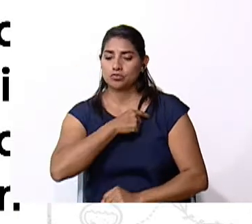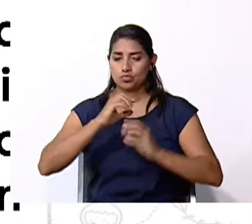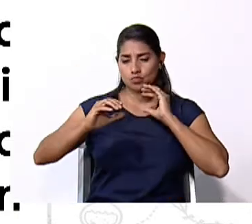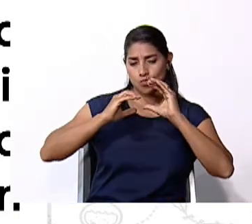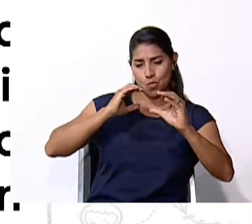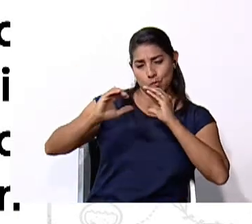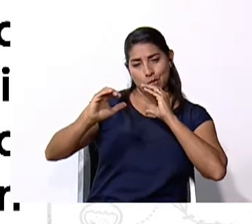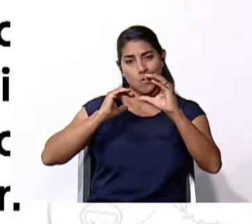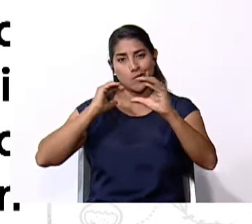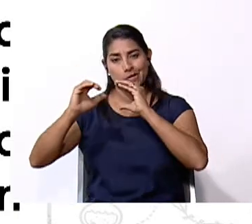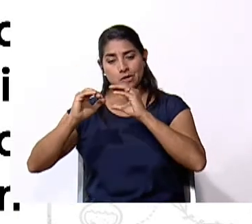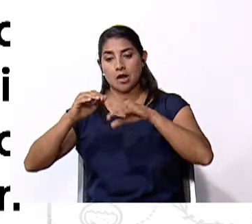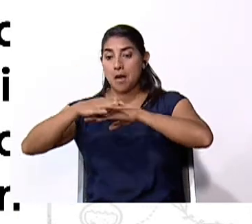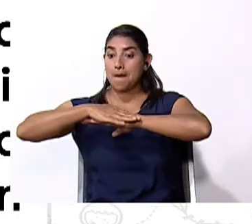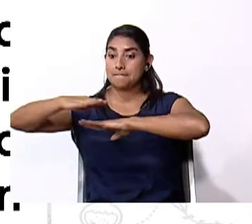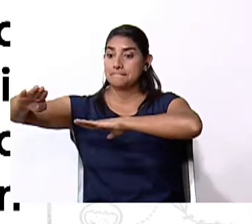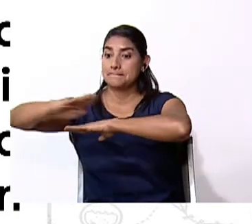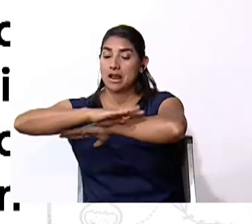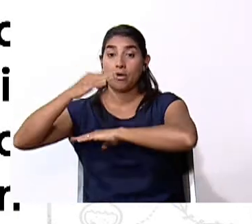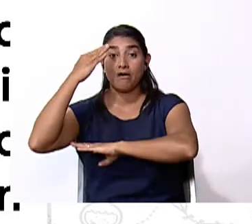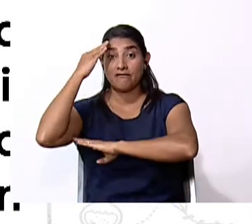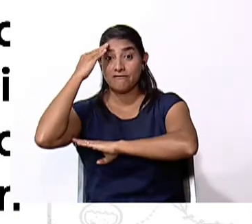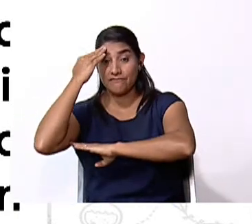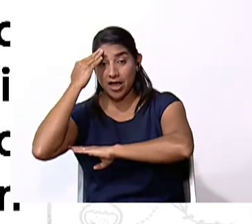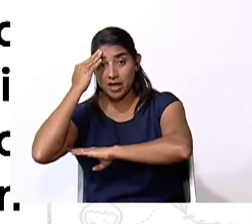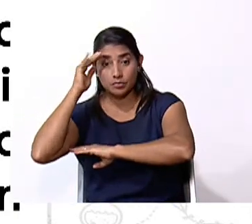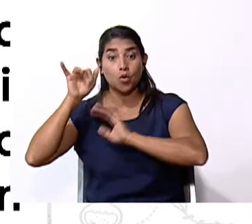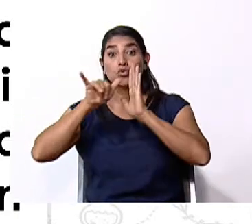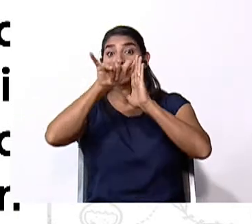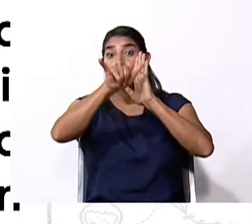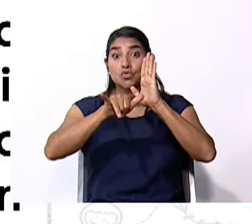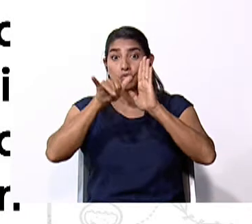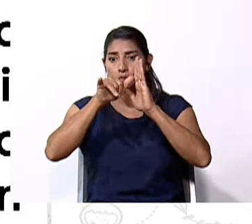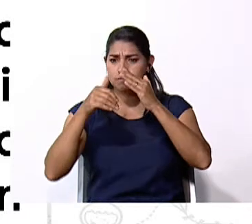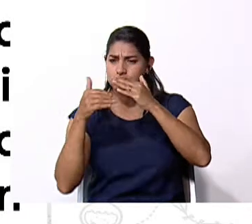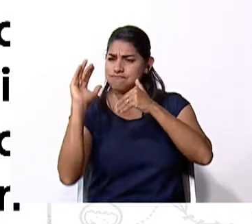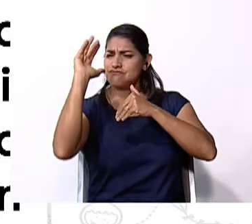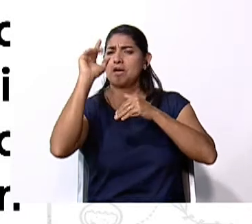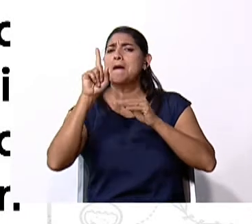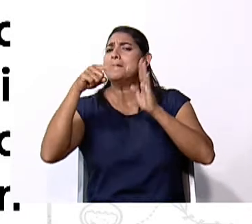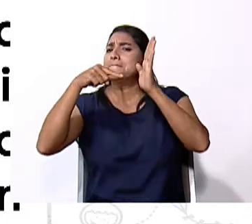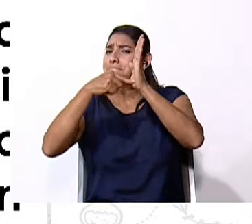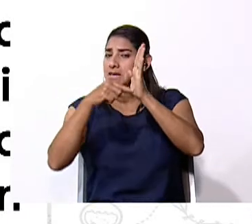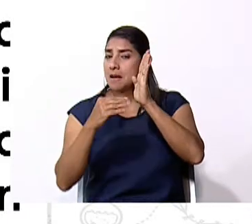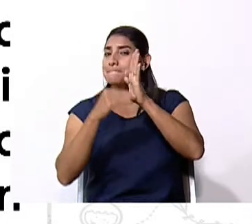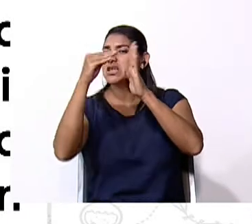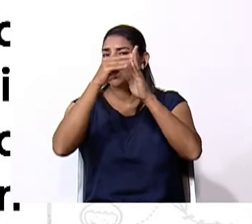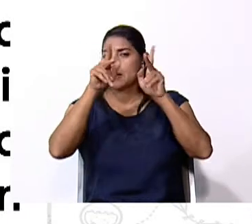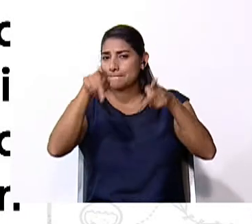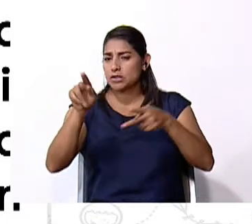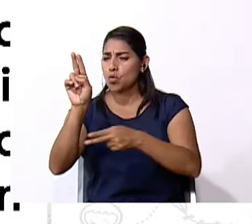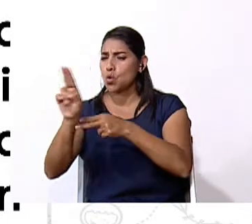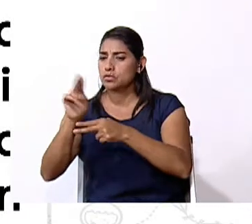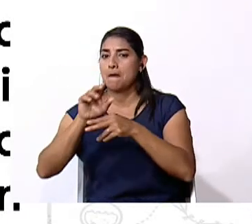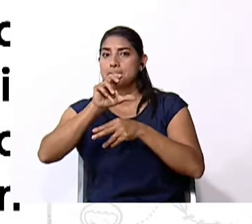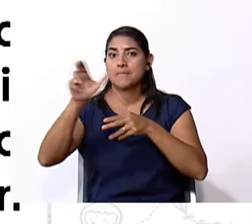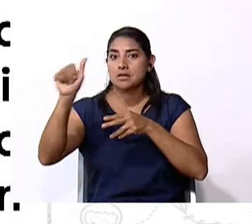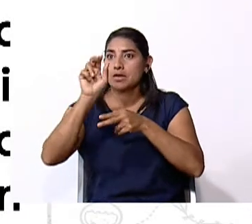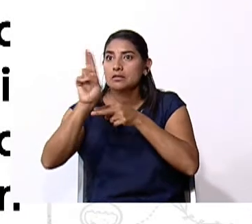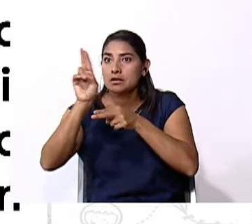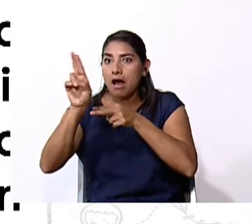comunicamos. Plataformas como Facebook y YouTube superan los 1,000 millones de usuarios activos mensuales,